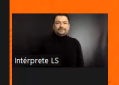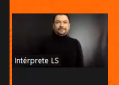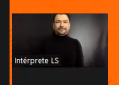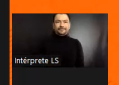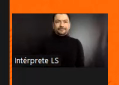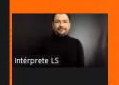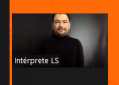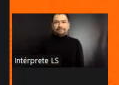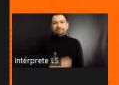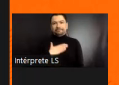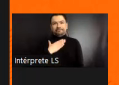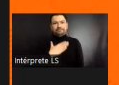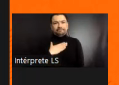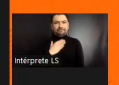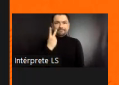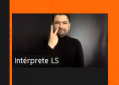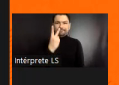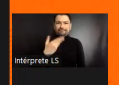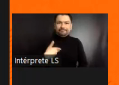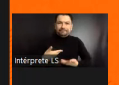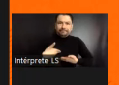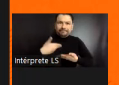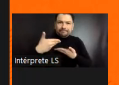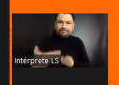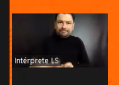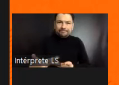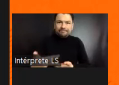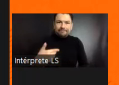invitarme. Yo soy Lourdes Sullantoro